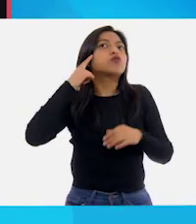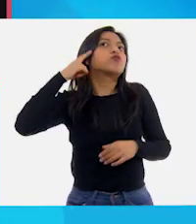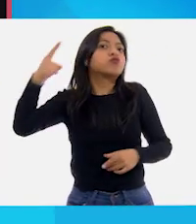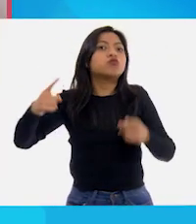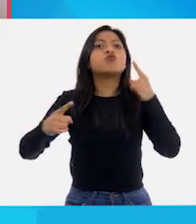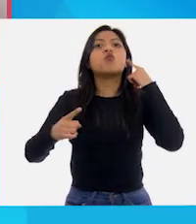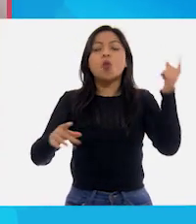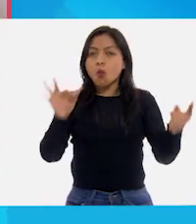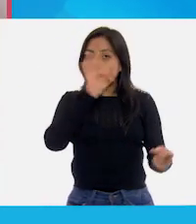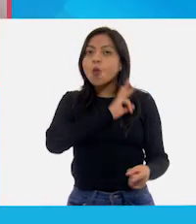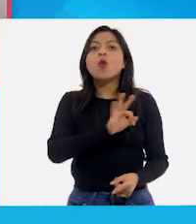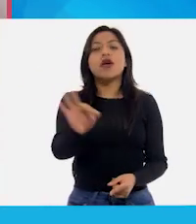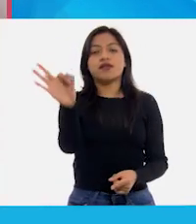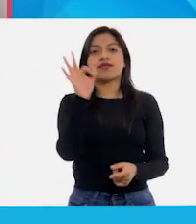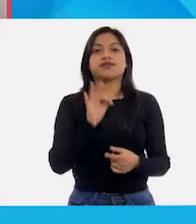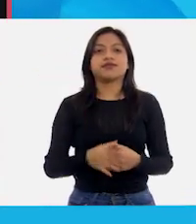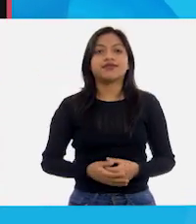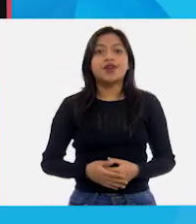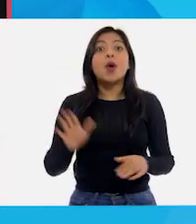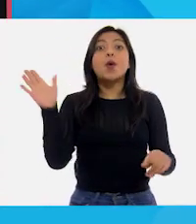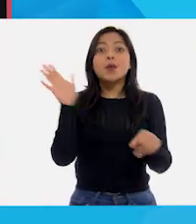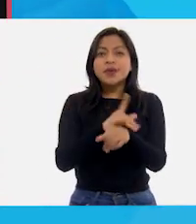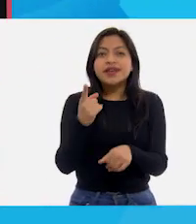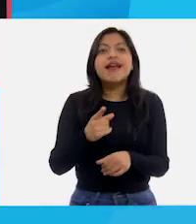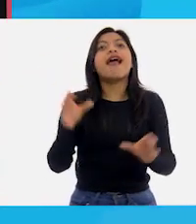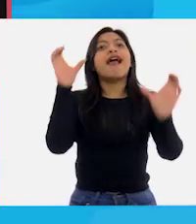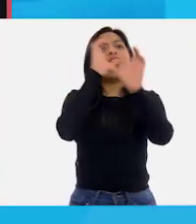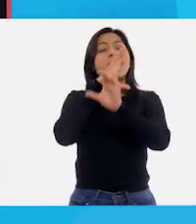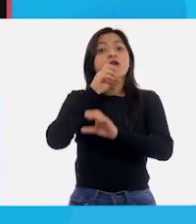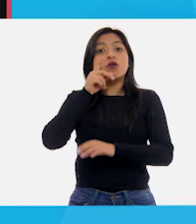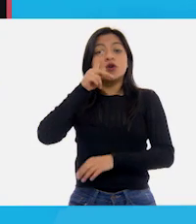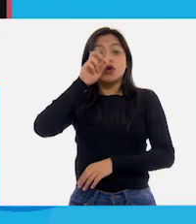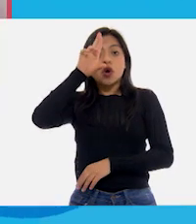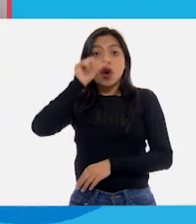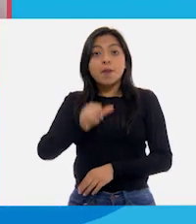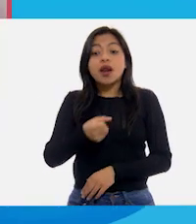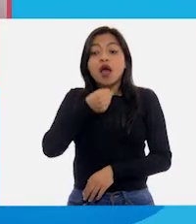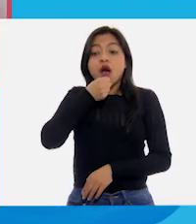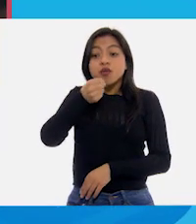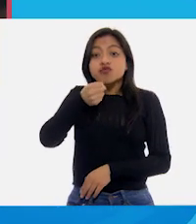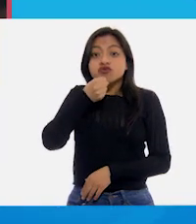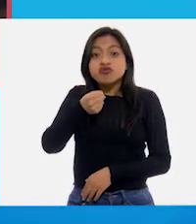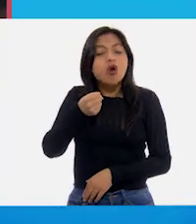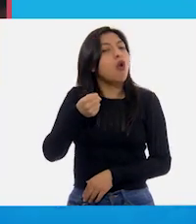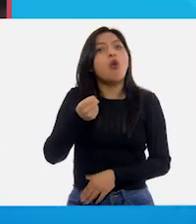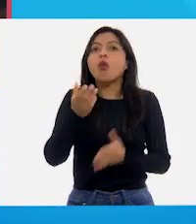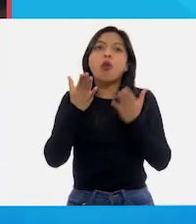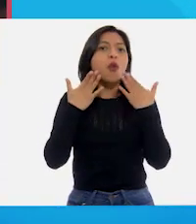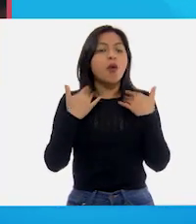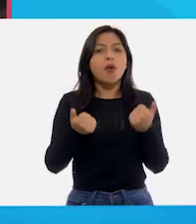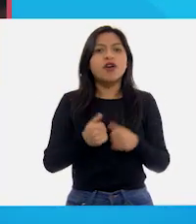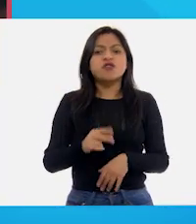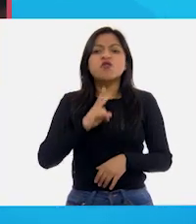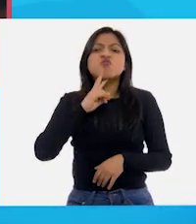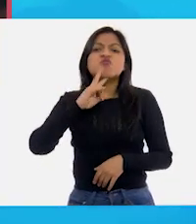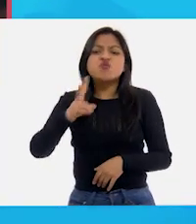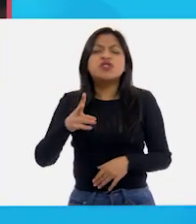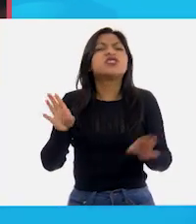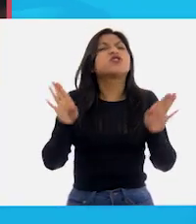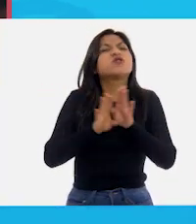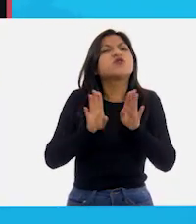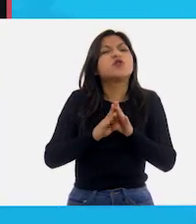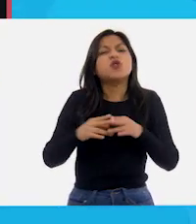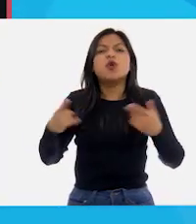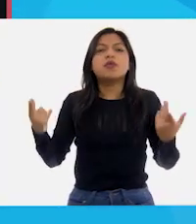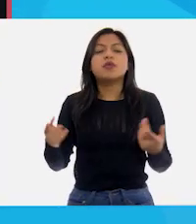público pueda escucharla, porque en la ópera generalmente no se usan micrófonos. ¿Qué tipo de voces participan en una ópera,